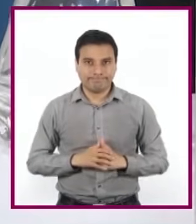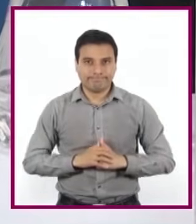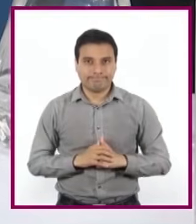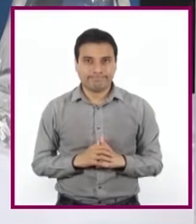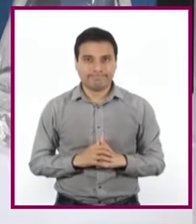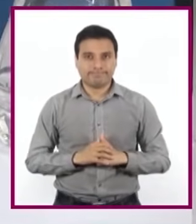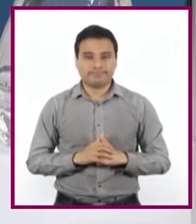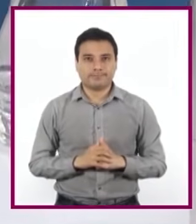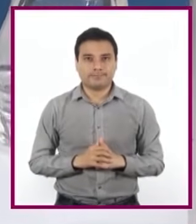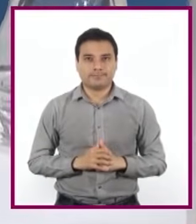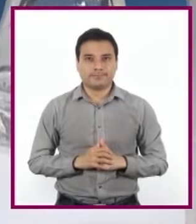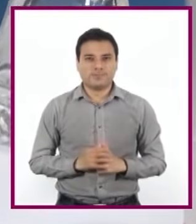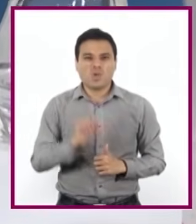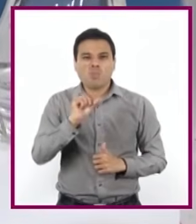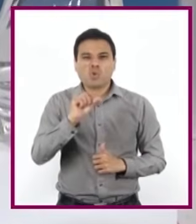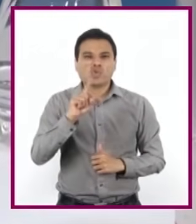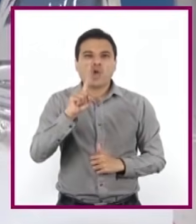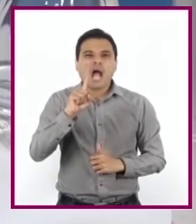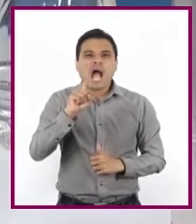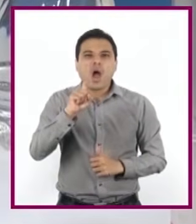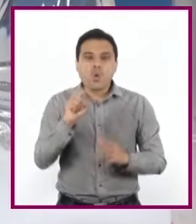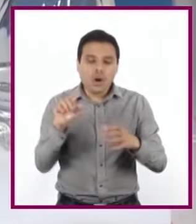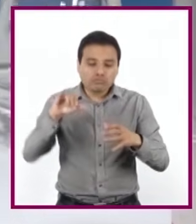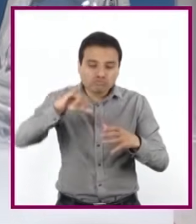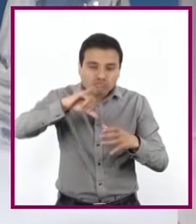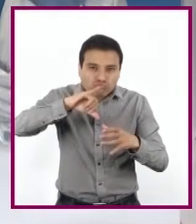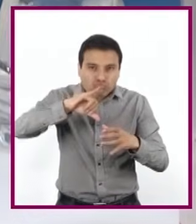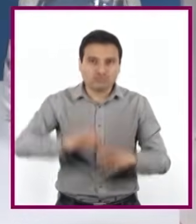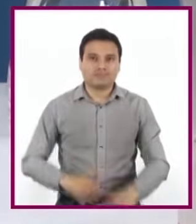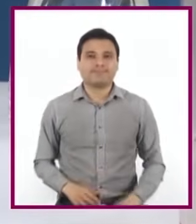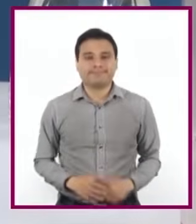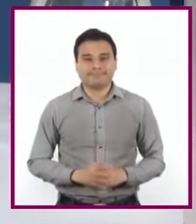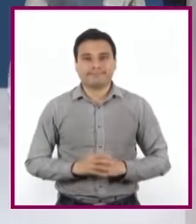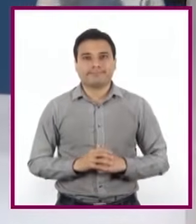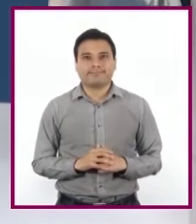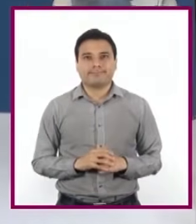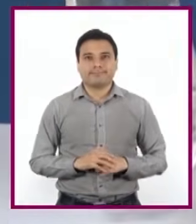Vamos a agregar un poco de agua dentro del vaso de precipitados.